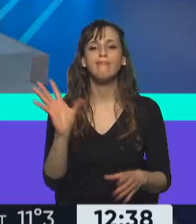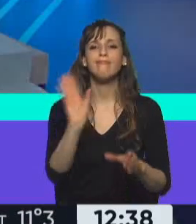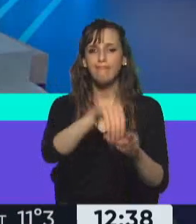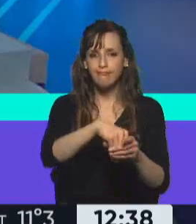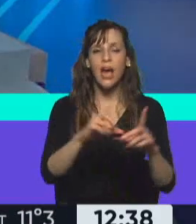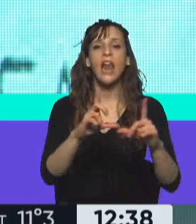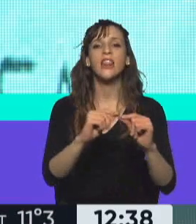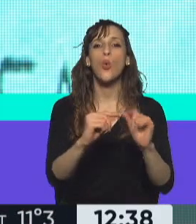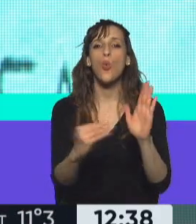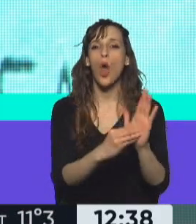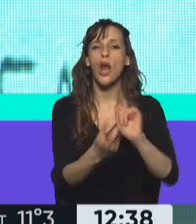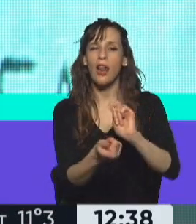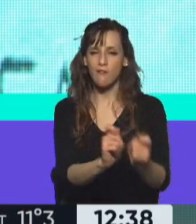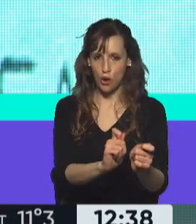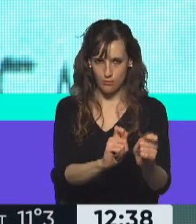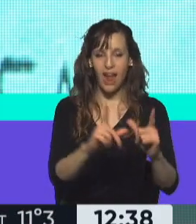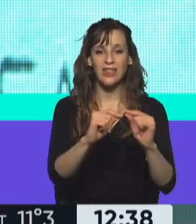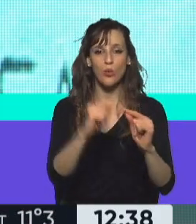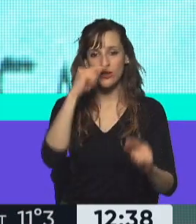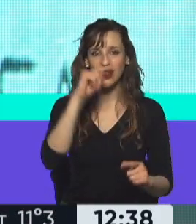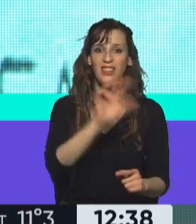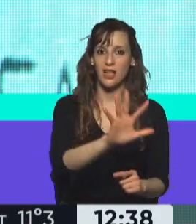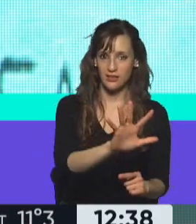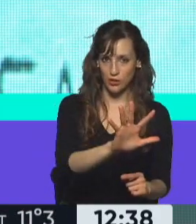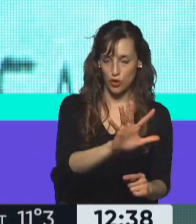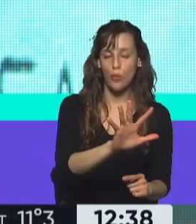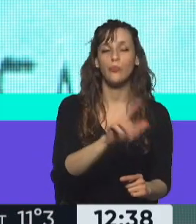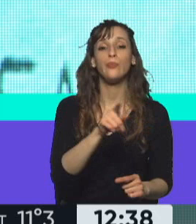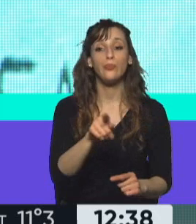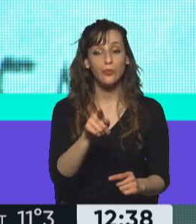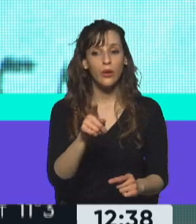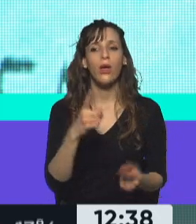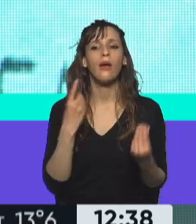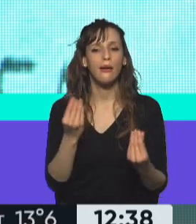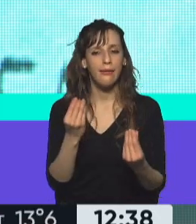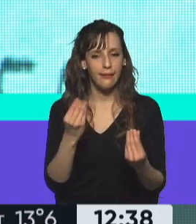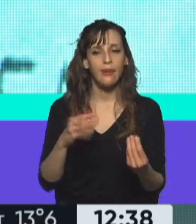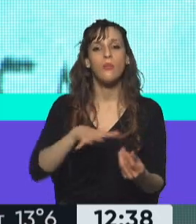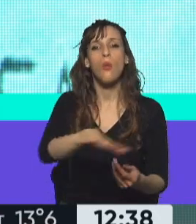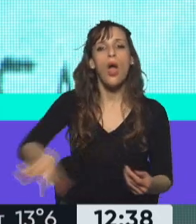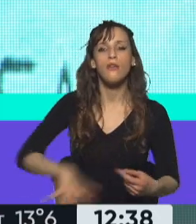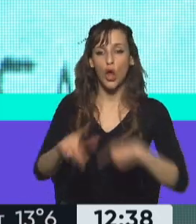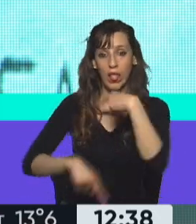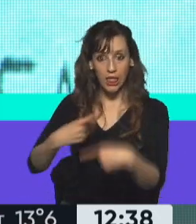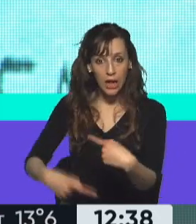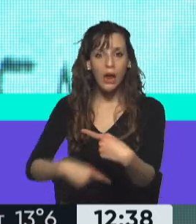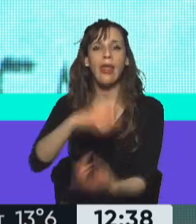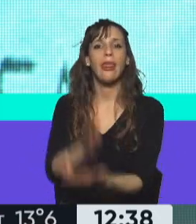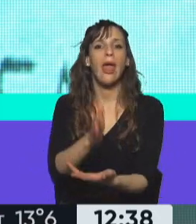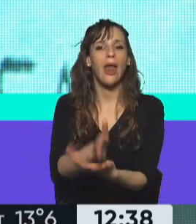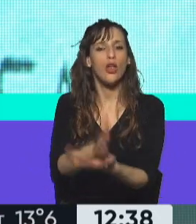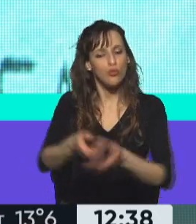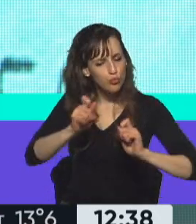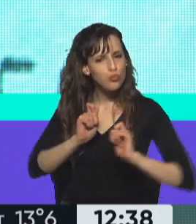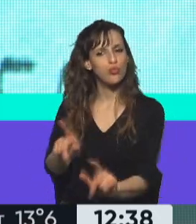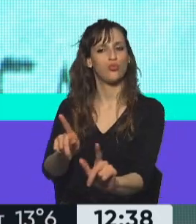artículo reformado 75, inciso 17, donde se garantiza a los pueblos indígenas una serie de derechos que tiene que ver con el